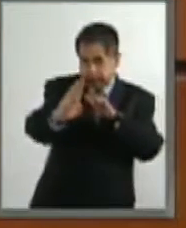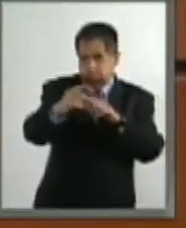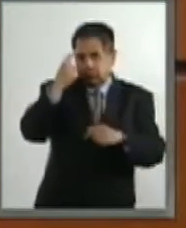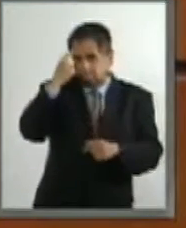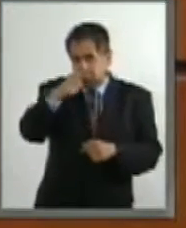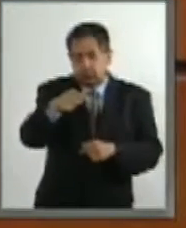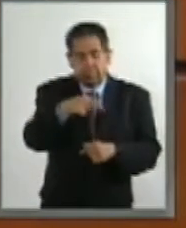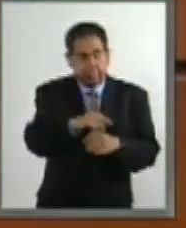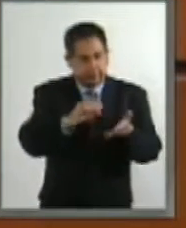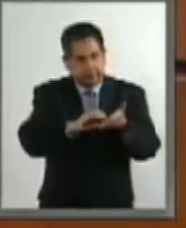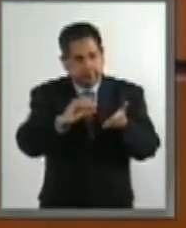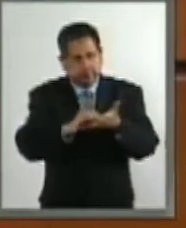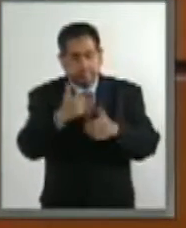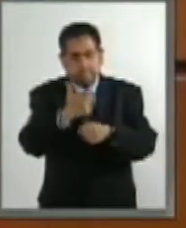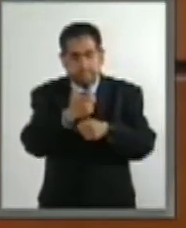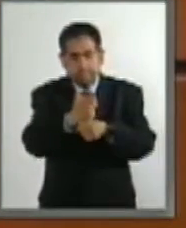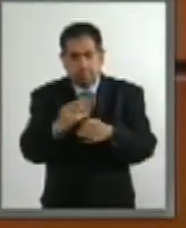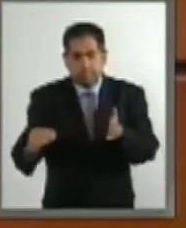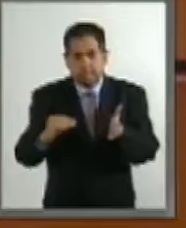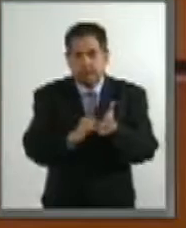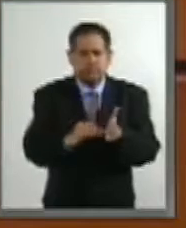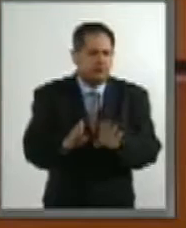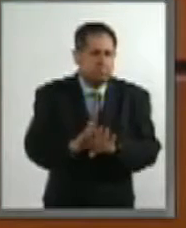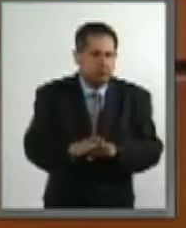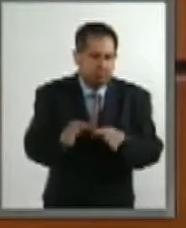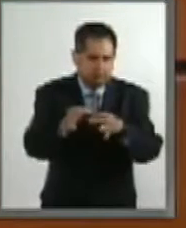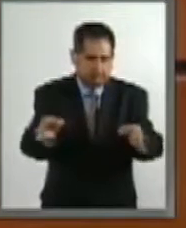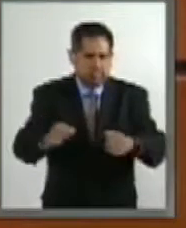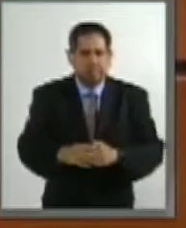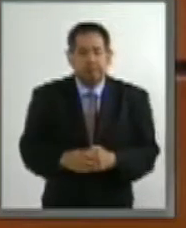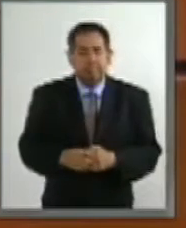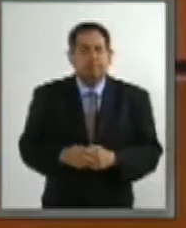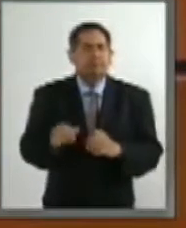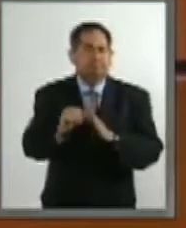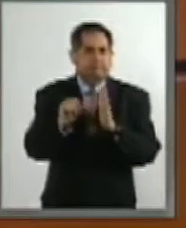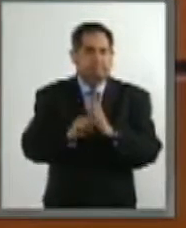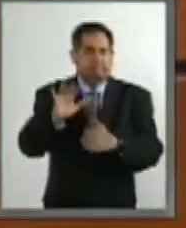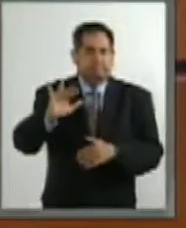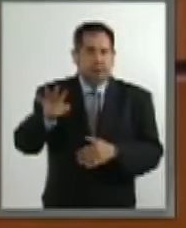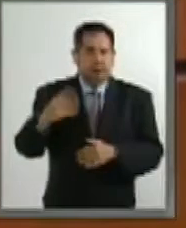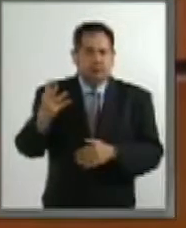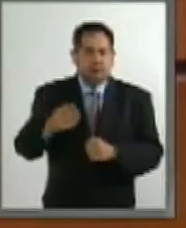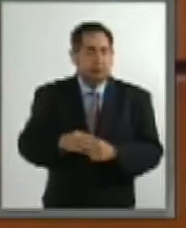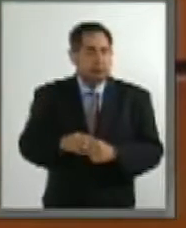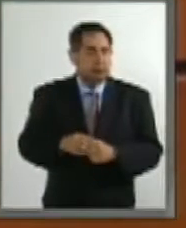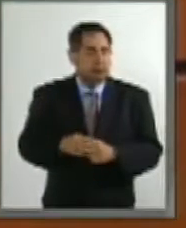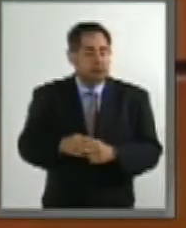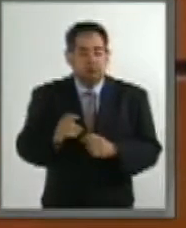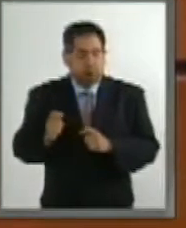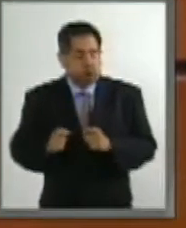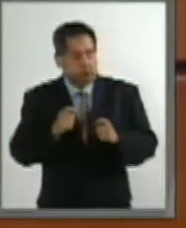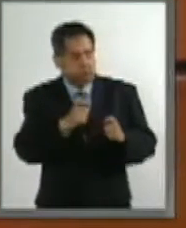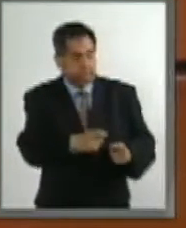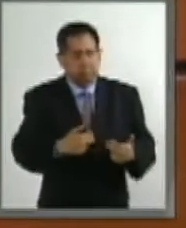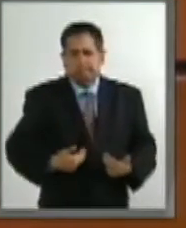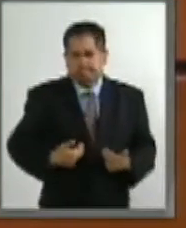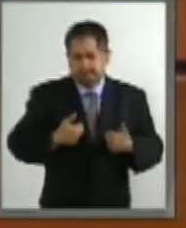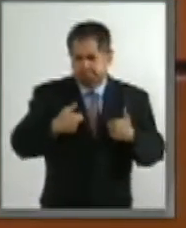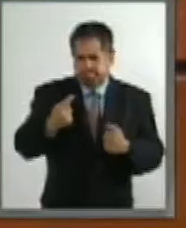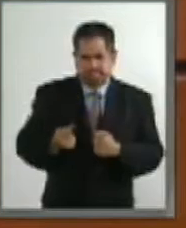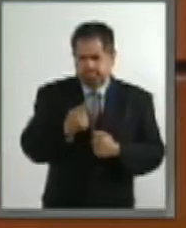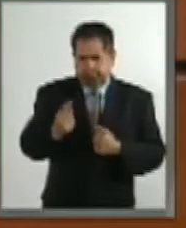su fracción séptima quede de la siguiente manera artículo 54 otorgará la condición de residente permanente